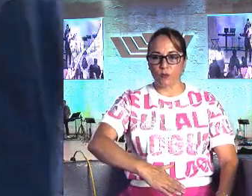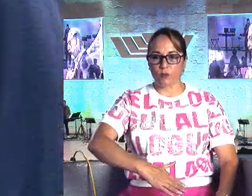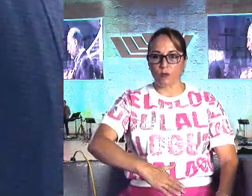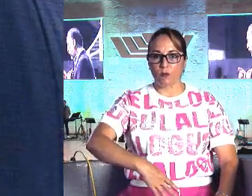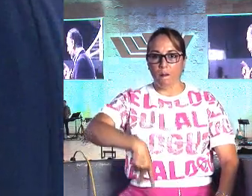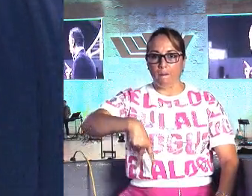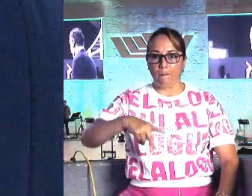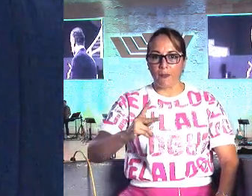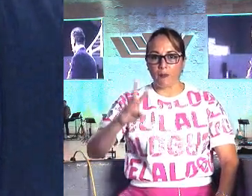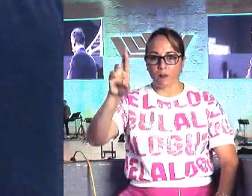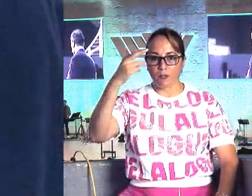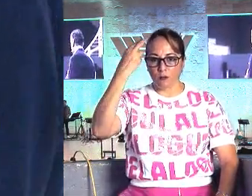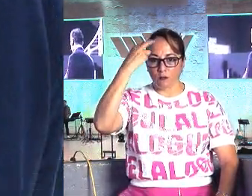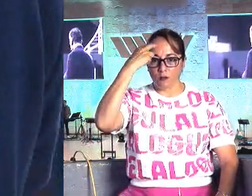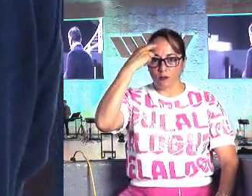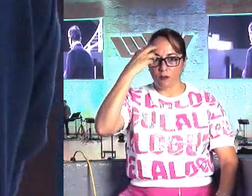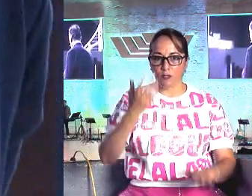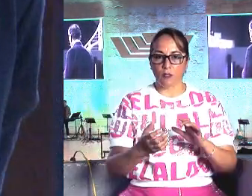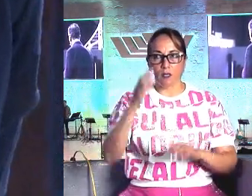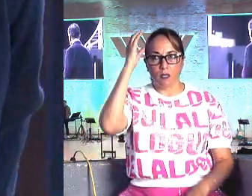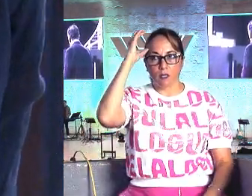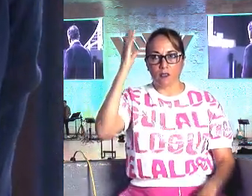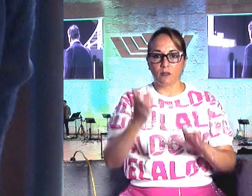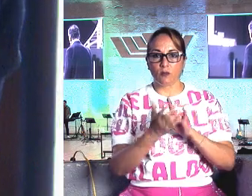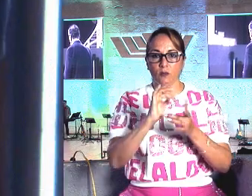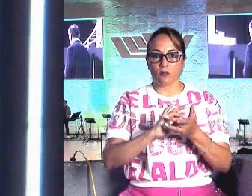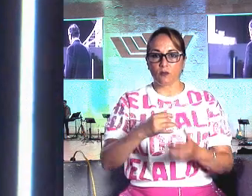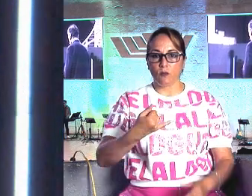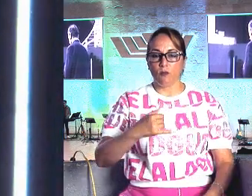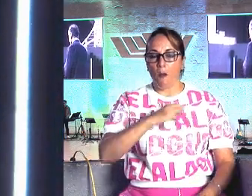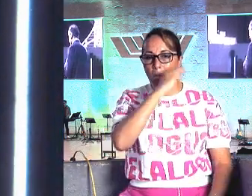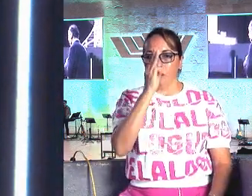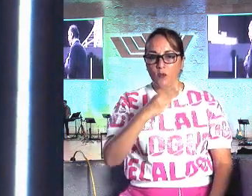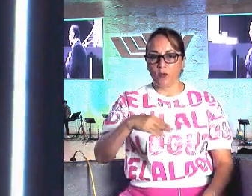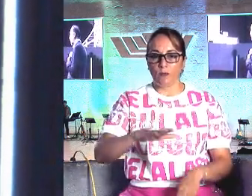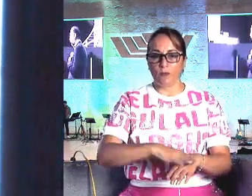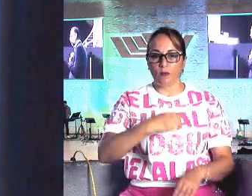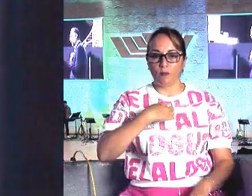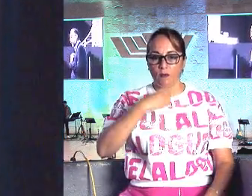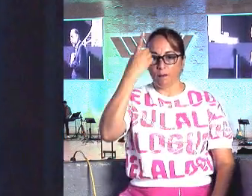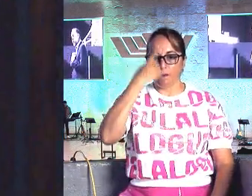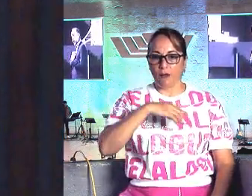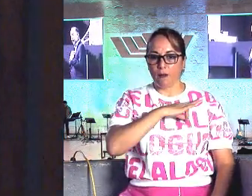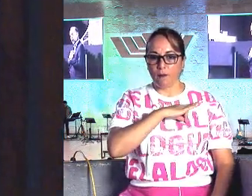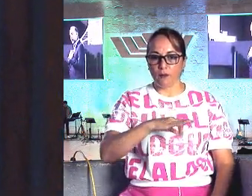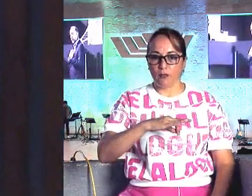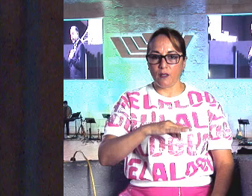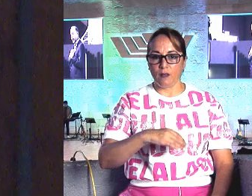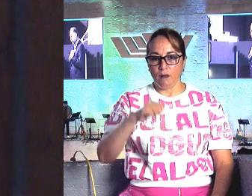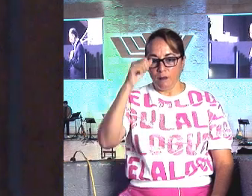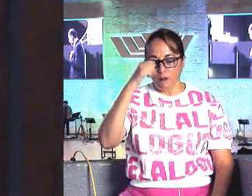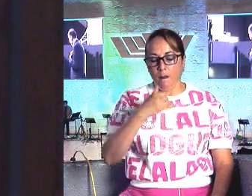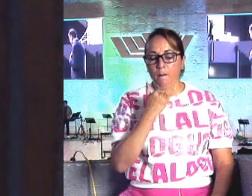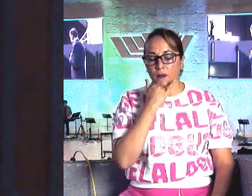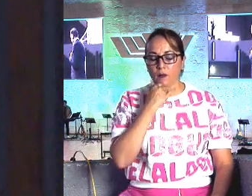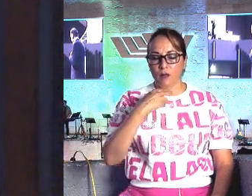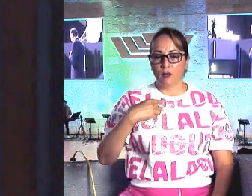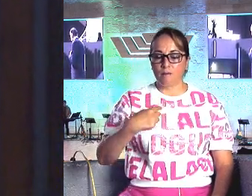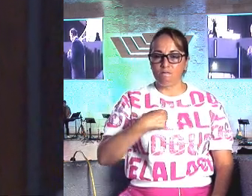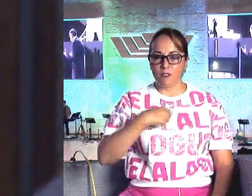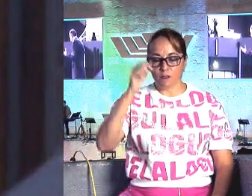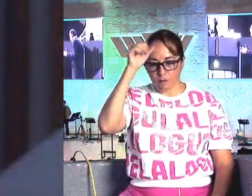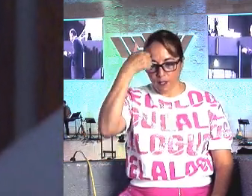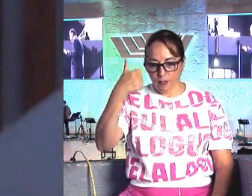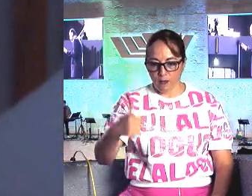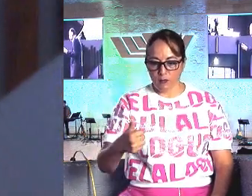pero también reconozco que Cristo Jesús murió por mí para darme perdón de mis pecados. ¿Estamos de acuerdo? Así